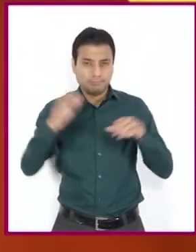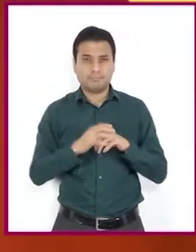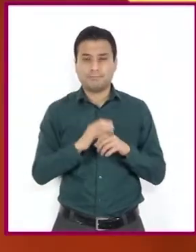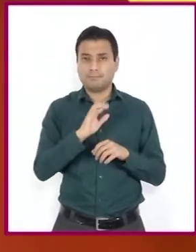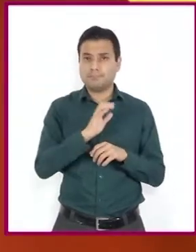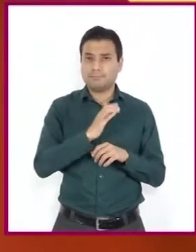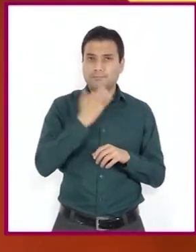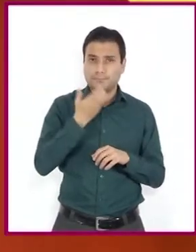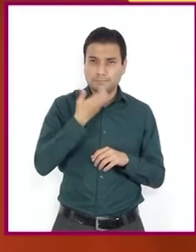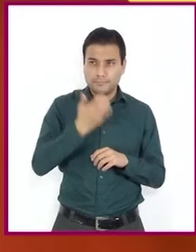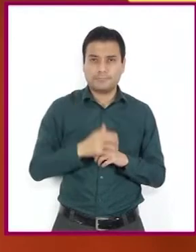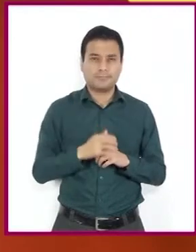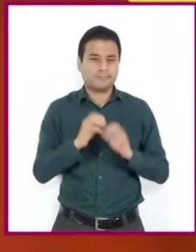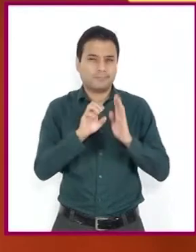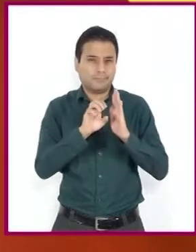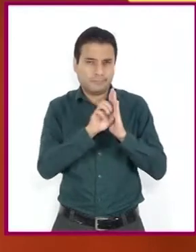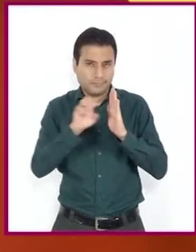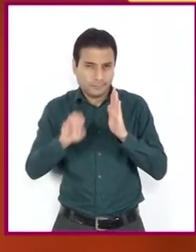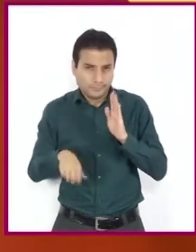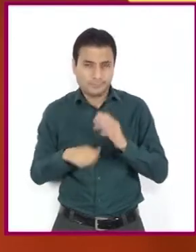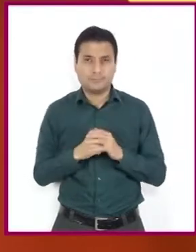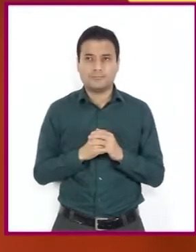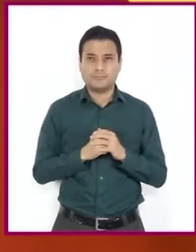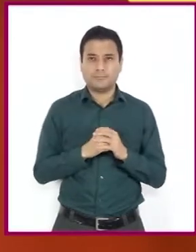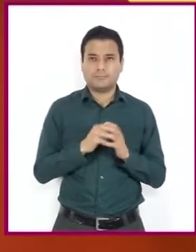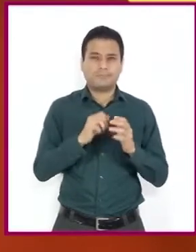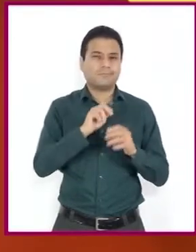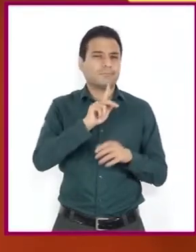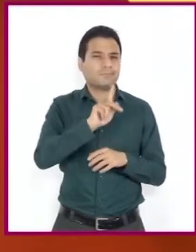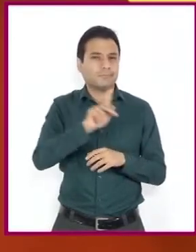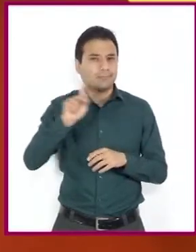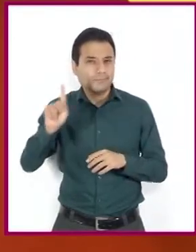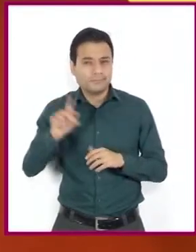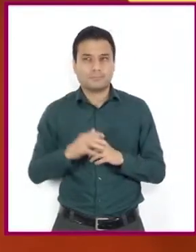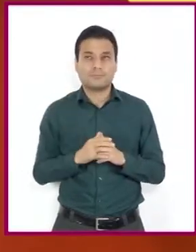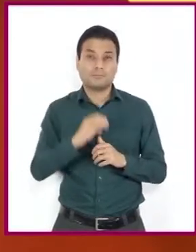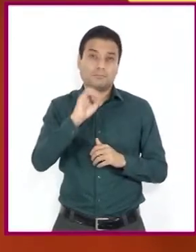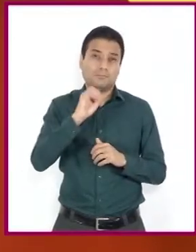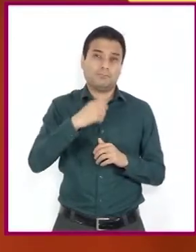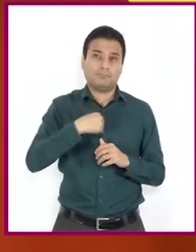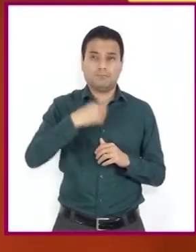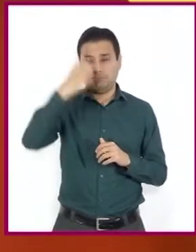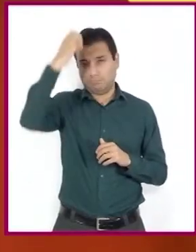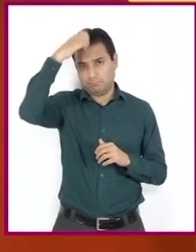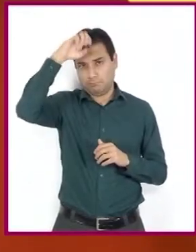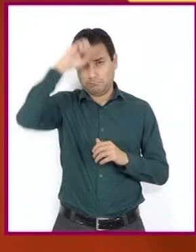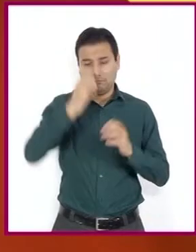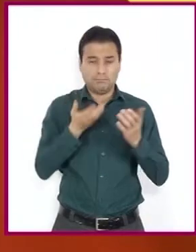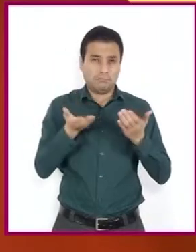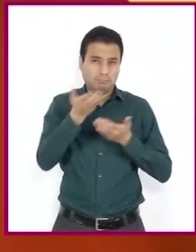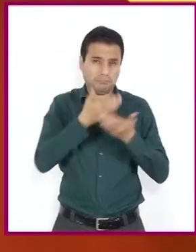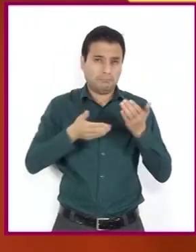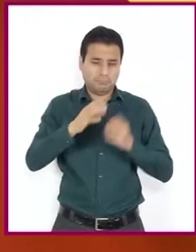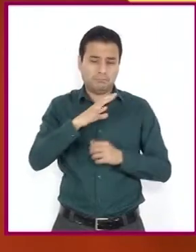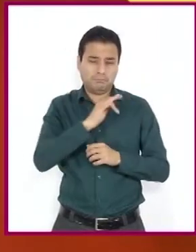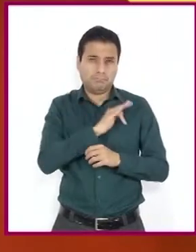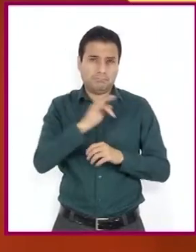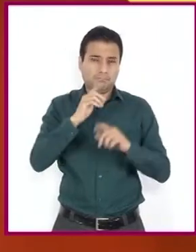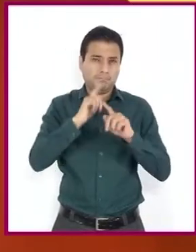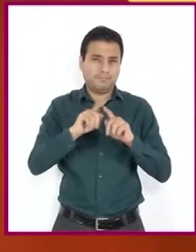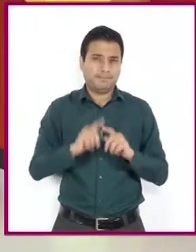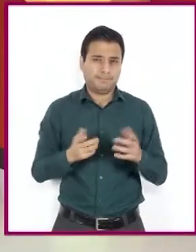tradición, ejemplificación, analogías o experiencias compartidas, por citar algunos